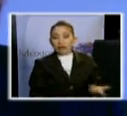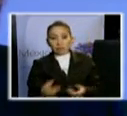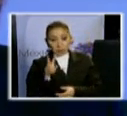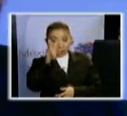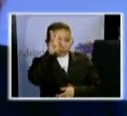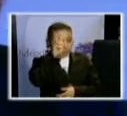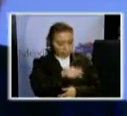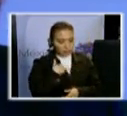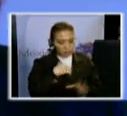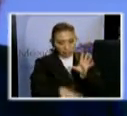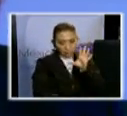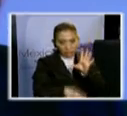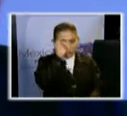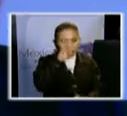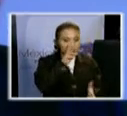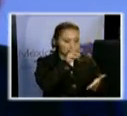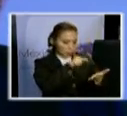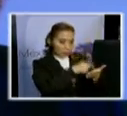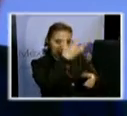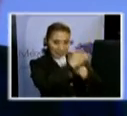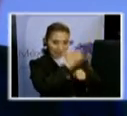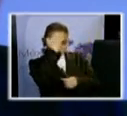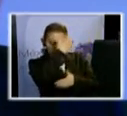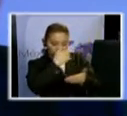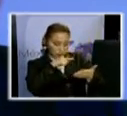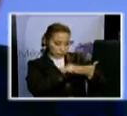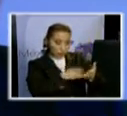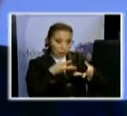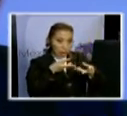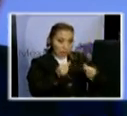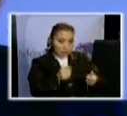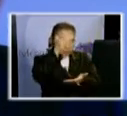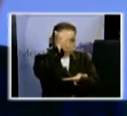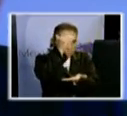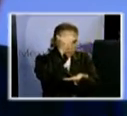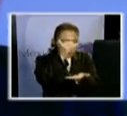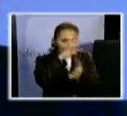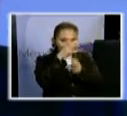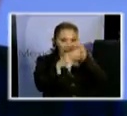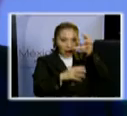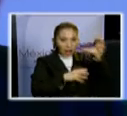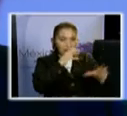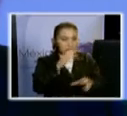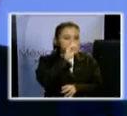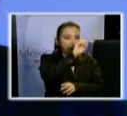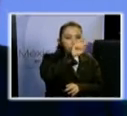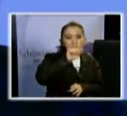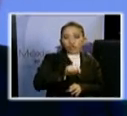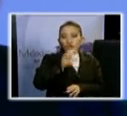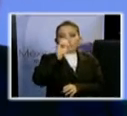realidad hemos encontrado en el reporte quinto de la evaluación que el costo de la mitigación no va a ser más de